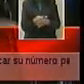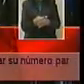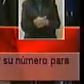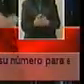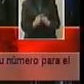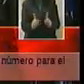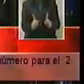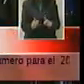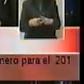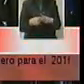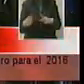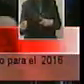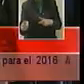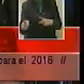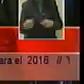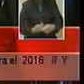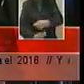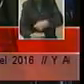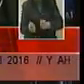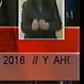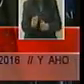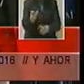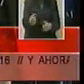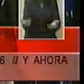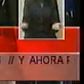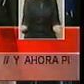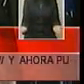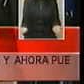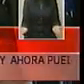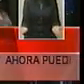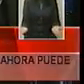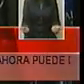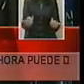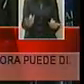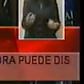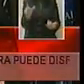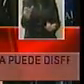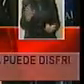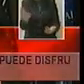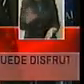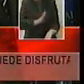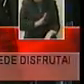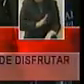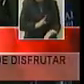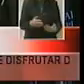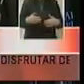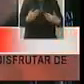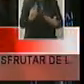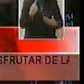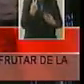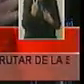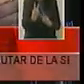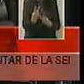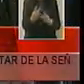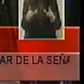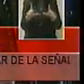y todavía salir a negociar con esta gente, con estos criminales. Hemos podido ver el día de hoy